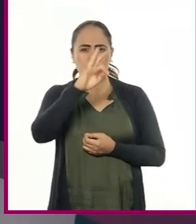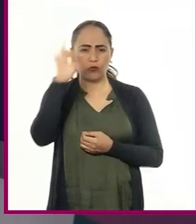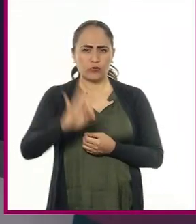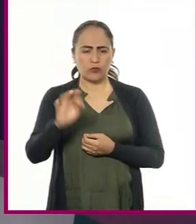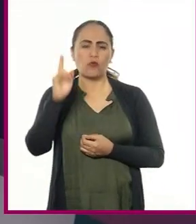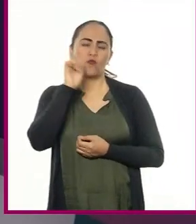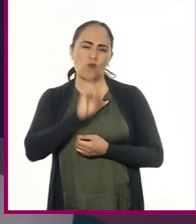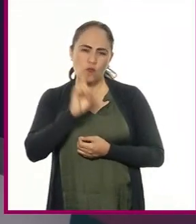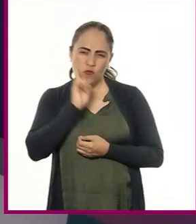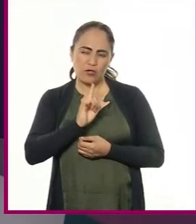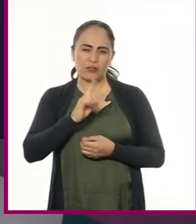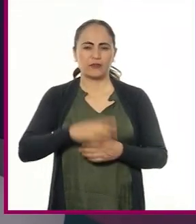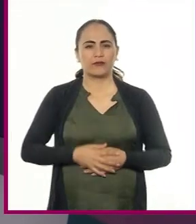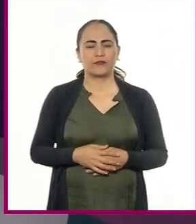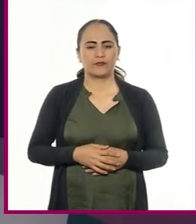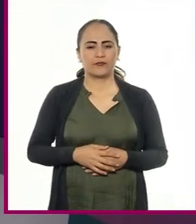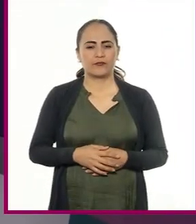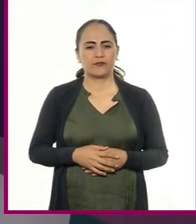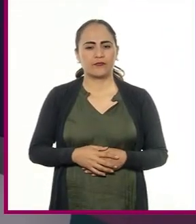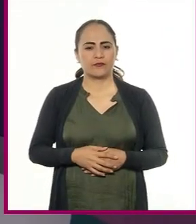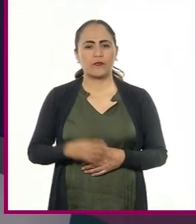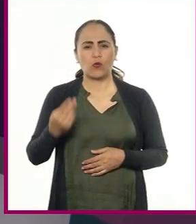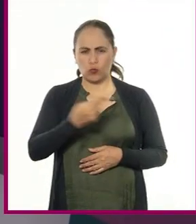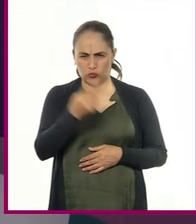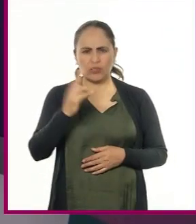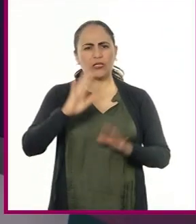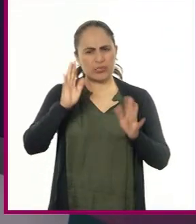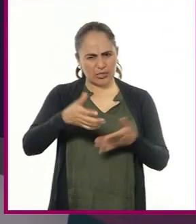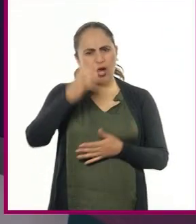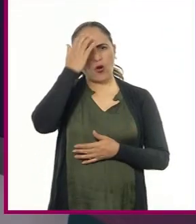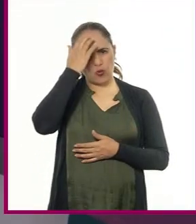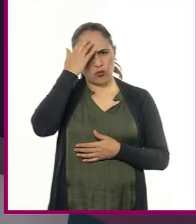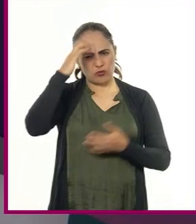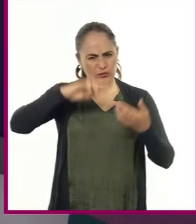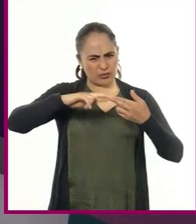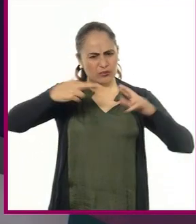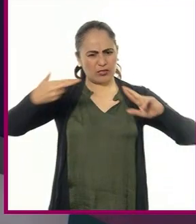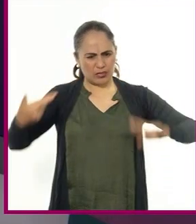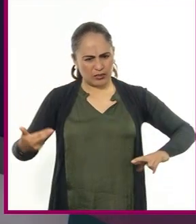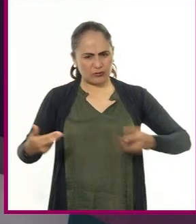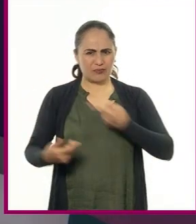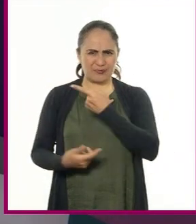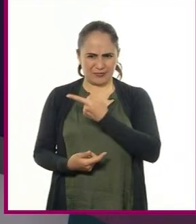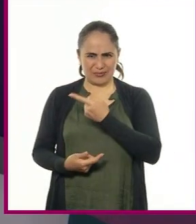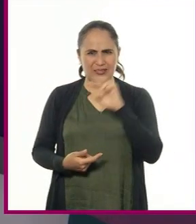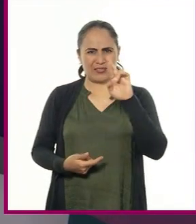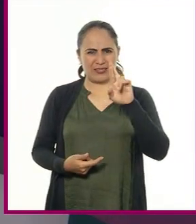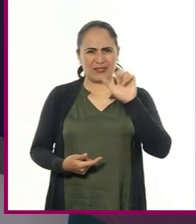51.2% son mujeres. Ustedes ya conocen esta relación como una razón.